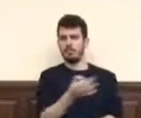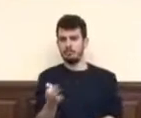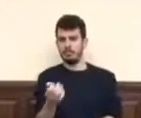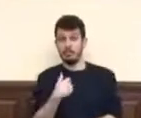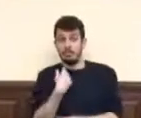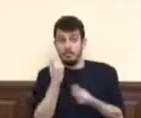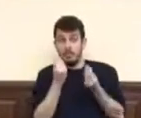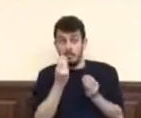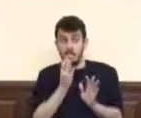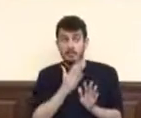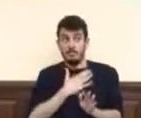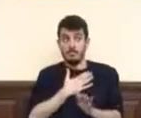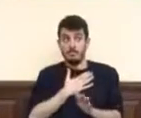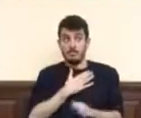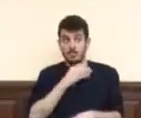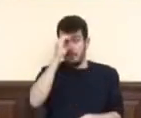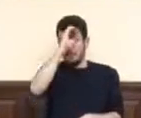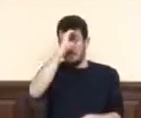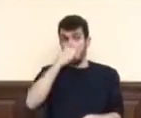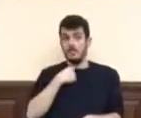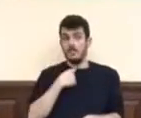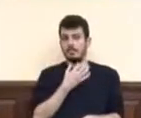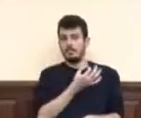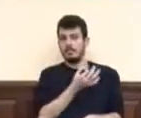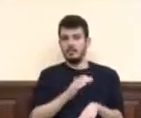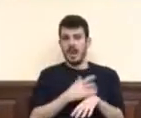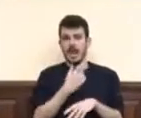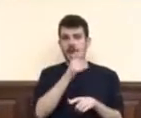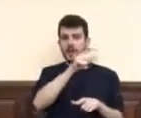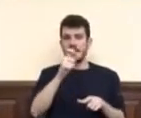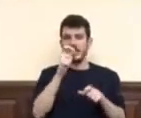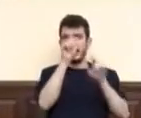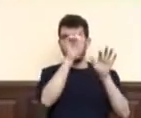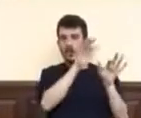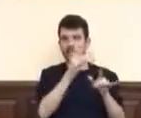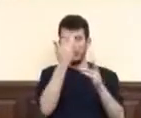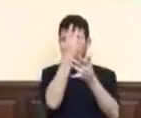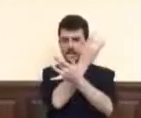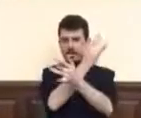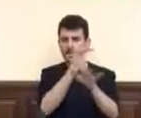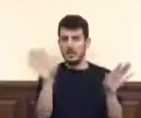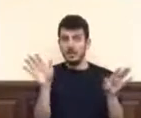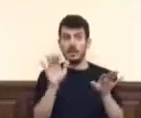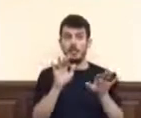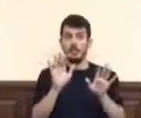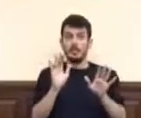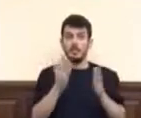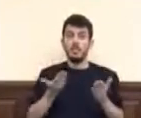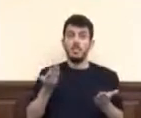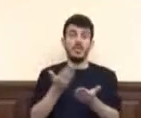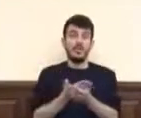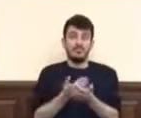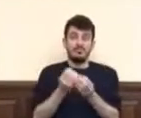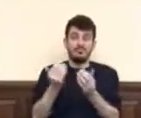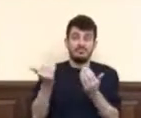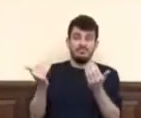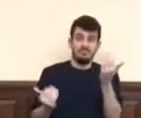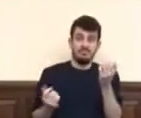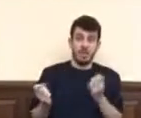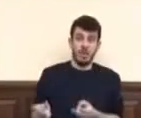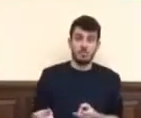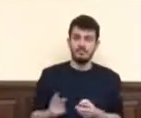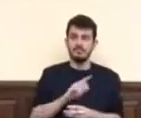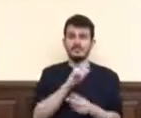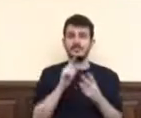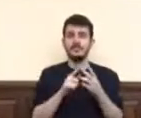creo yo, de concienciar a la gente que la presentación de mociones como esta. En segundo lugar,